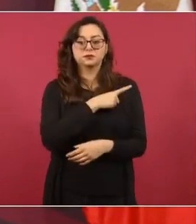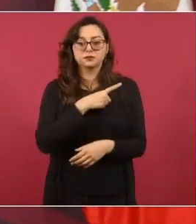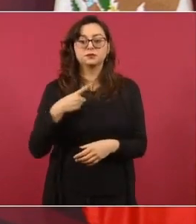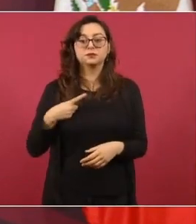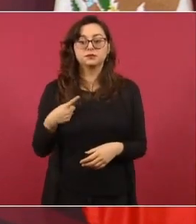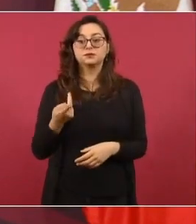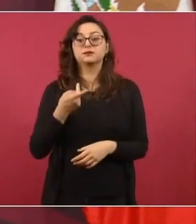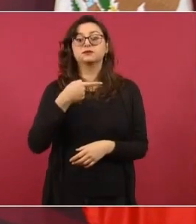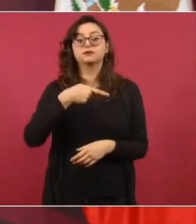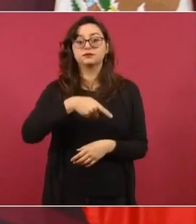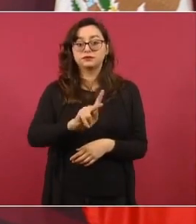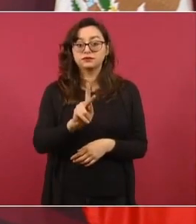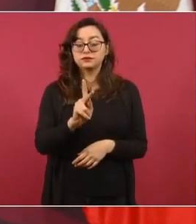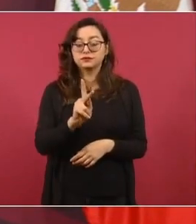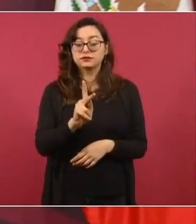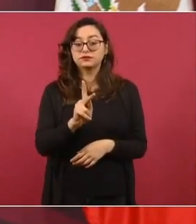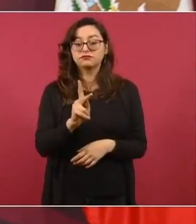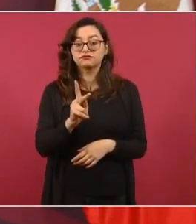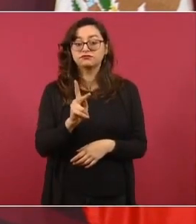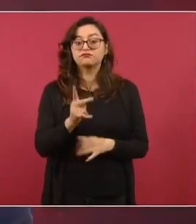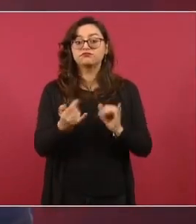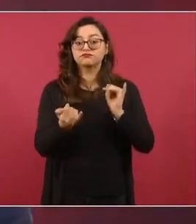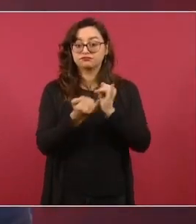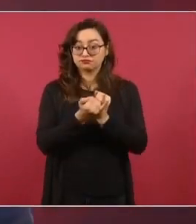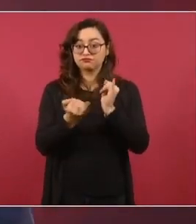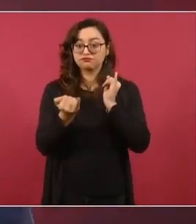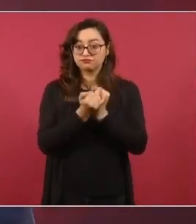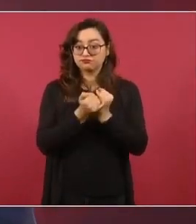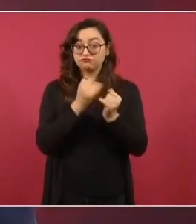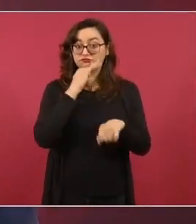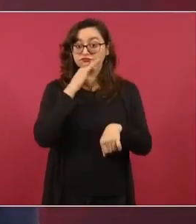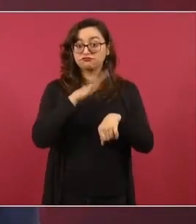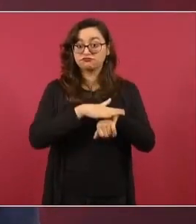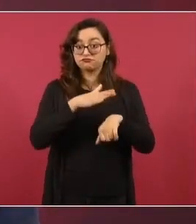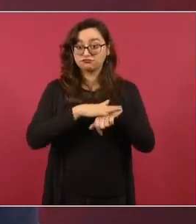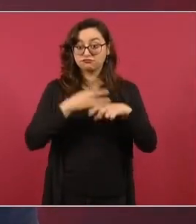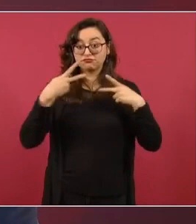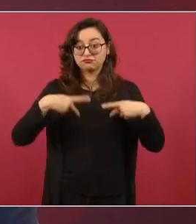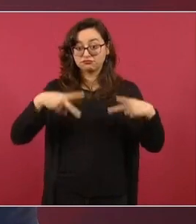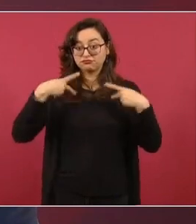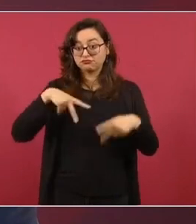pero también, y esto es para todos los mexicanos,